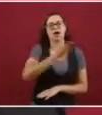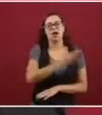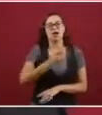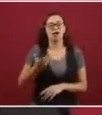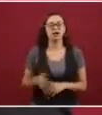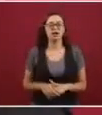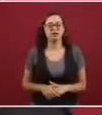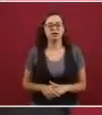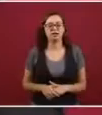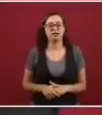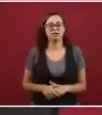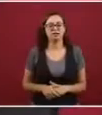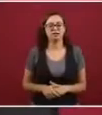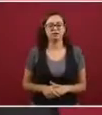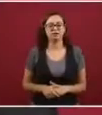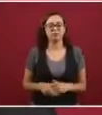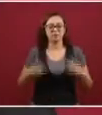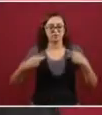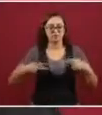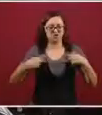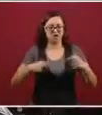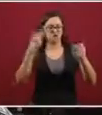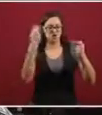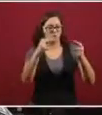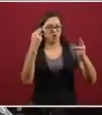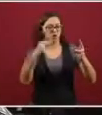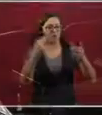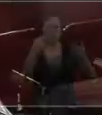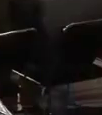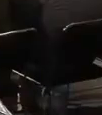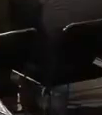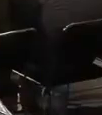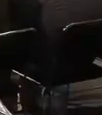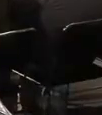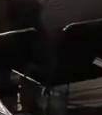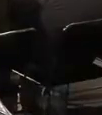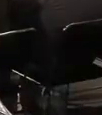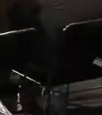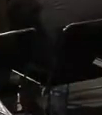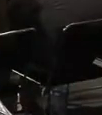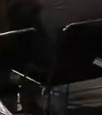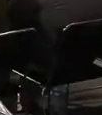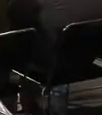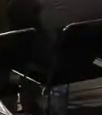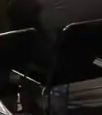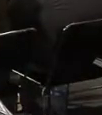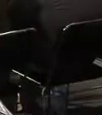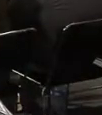Usaban el nombre de las gentes y no les llegaban los apoyos.